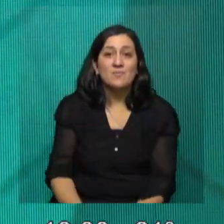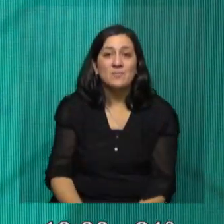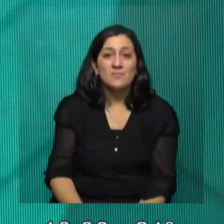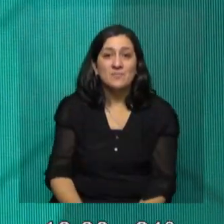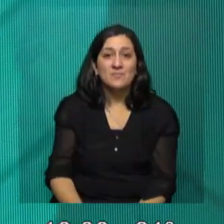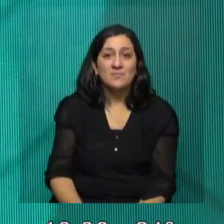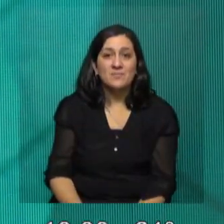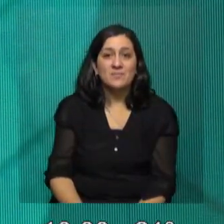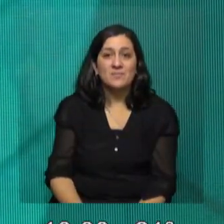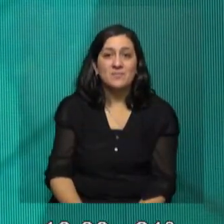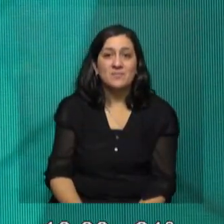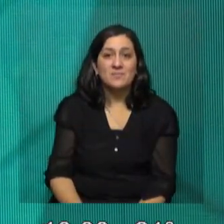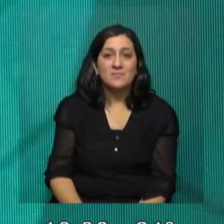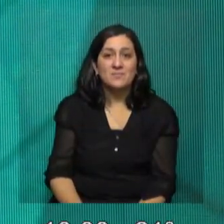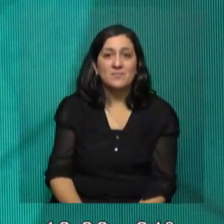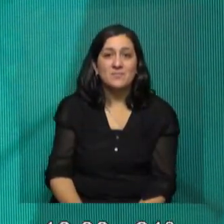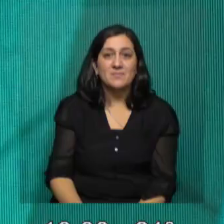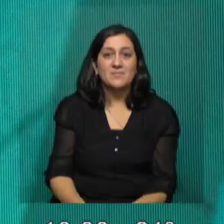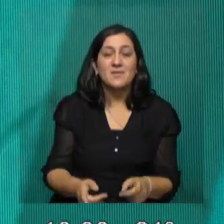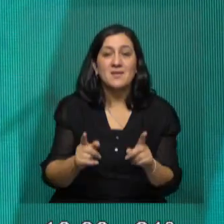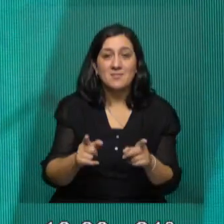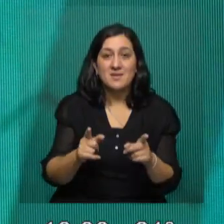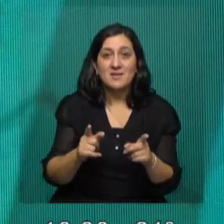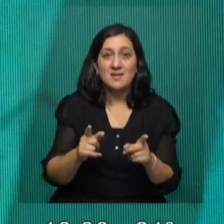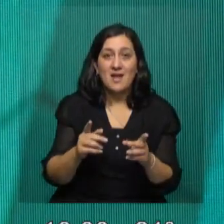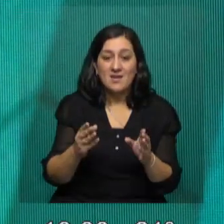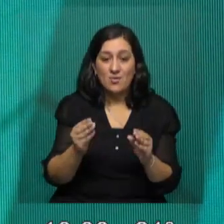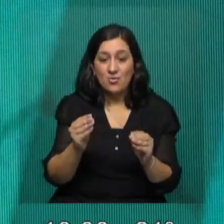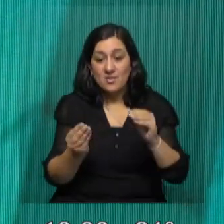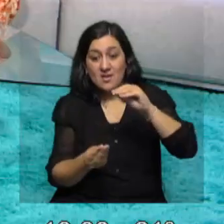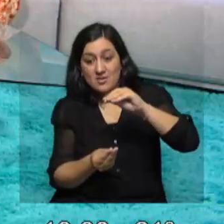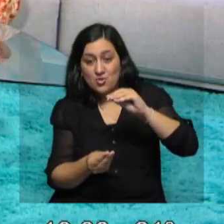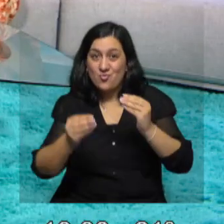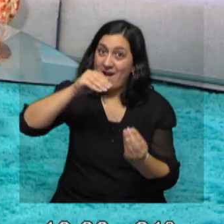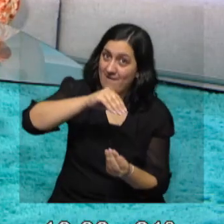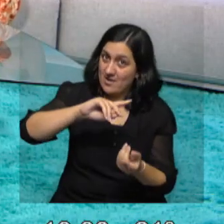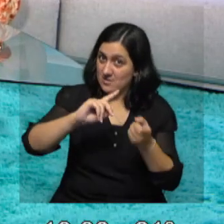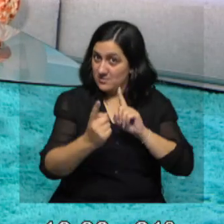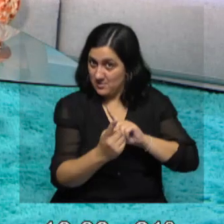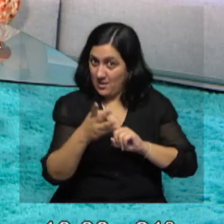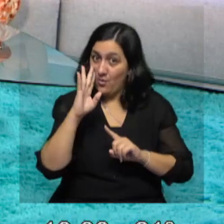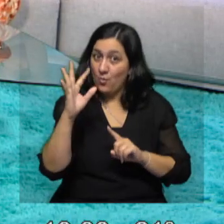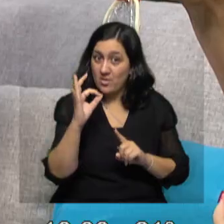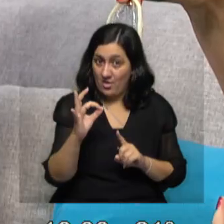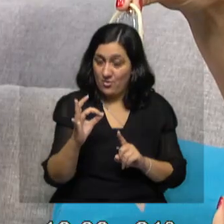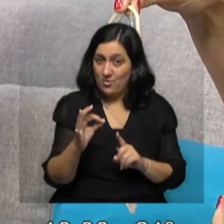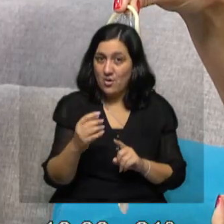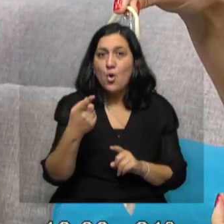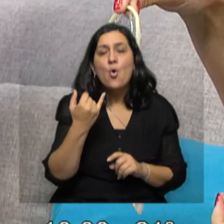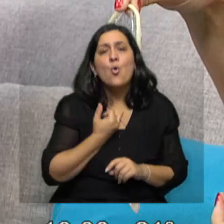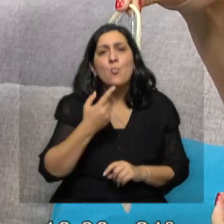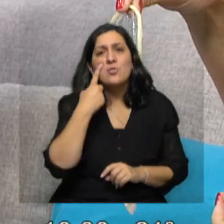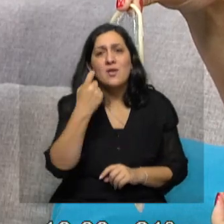agua, lubricación. Lubricación. Y tienen un derecho y un revés. Sí. ¿Está? Ese es el derecho y este es el revés. ¿Cómo te das